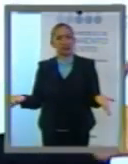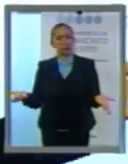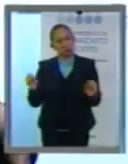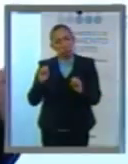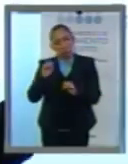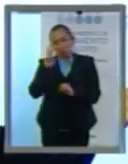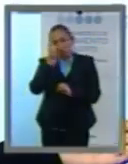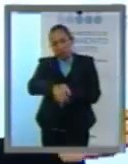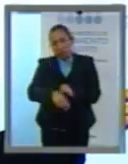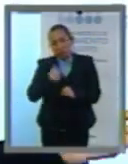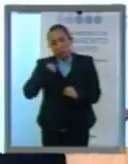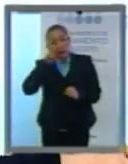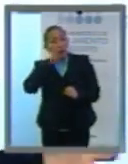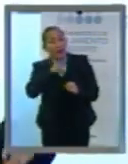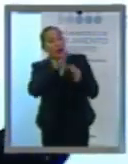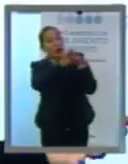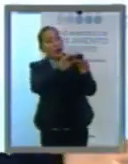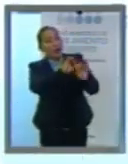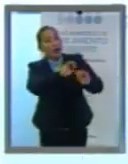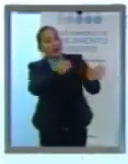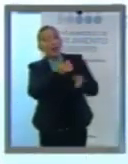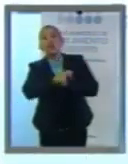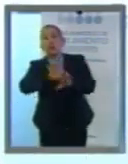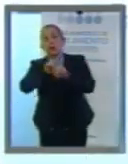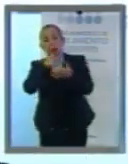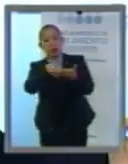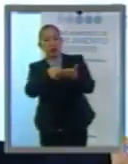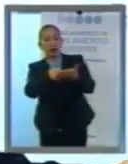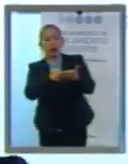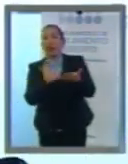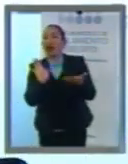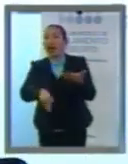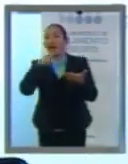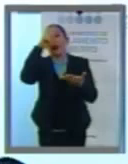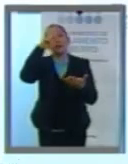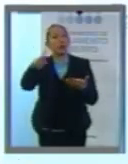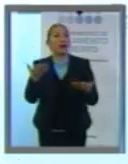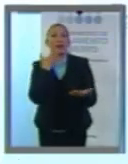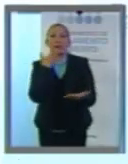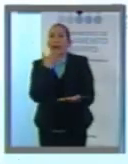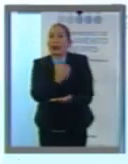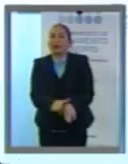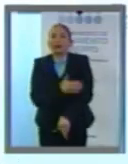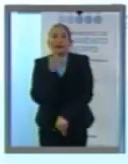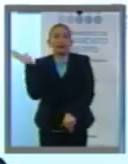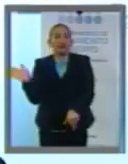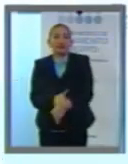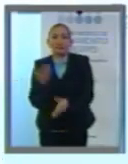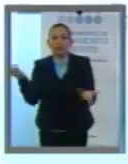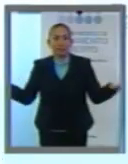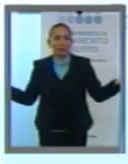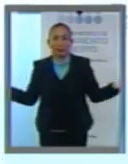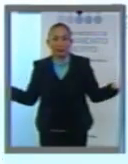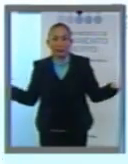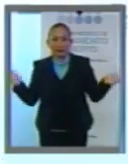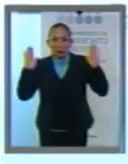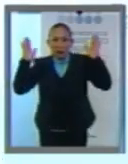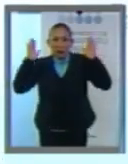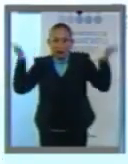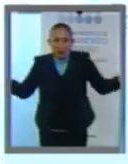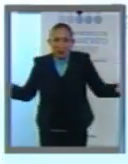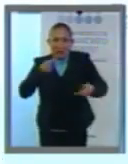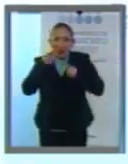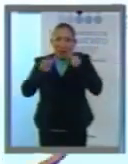si nosotros midiéramos rendición de cuentas por el acto de informar, pues México nos iría fenomenal, ¿no? Usted está de